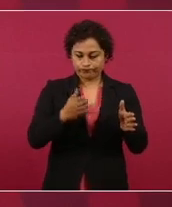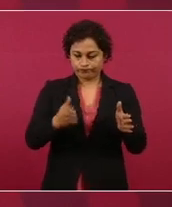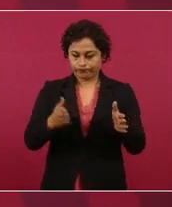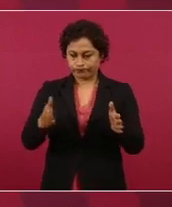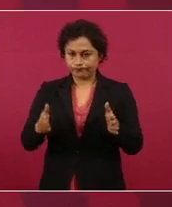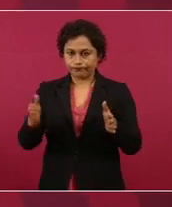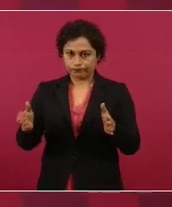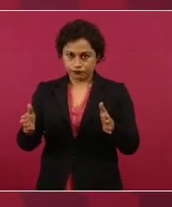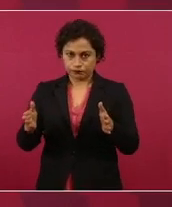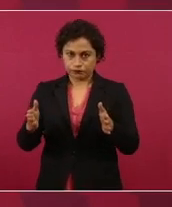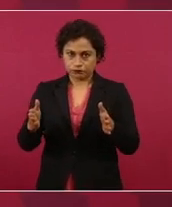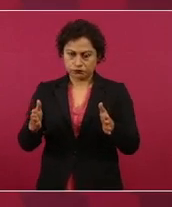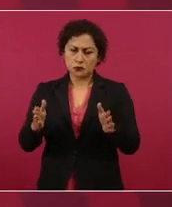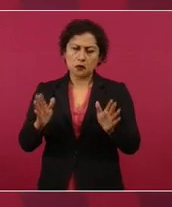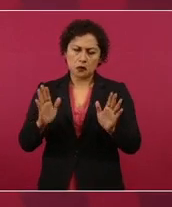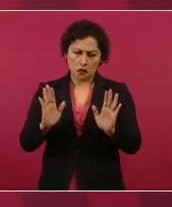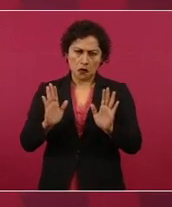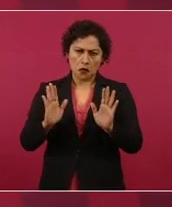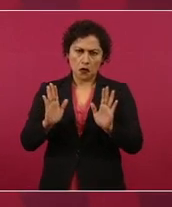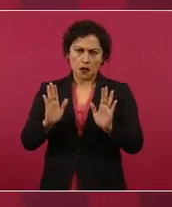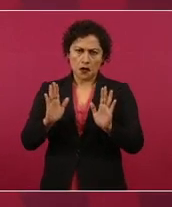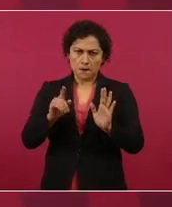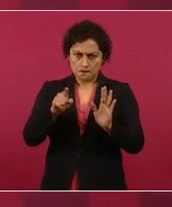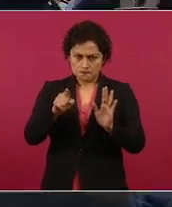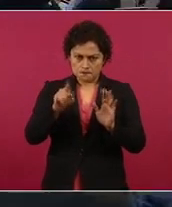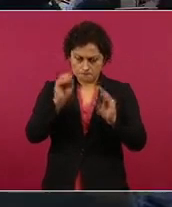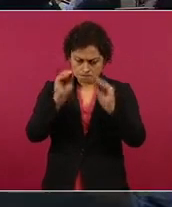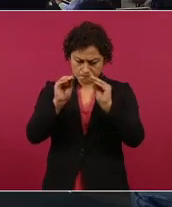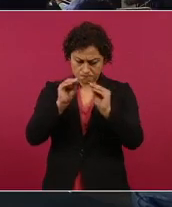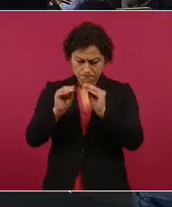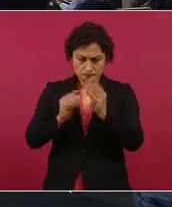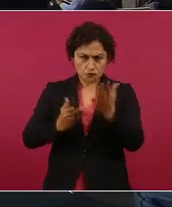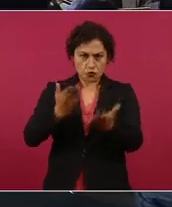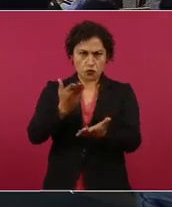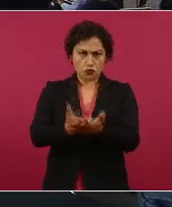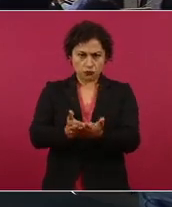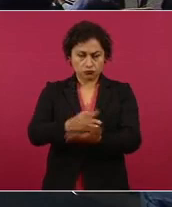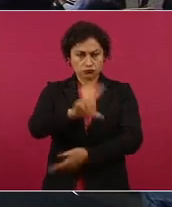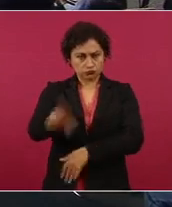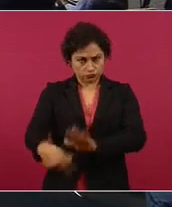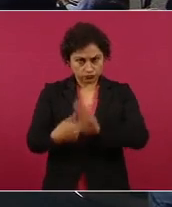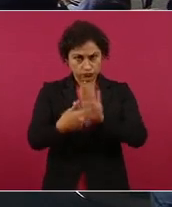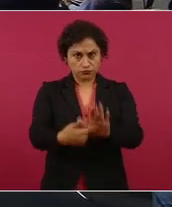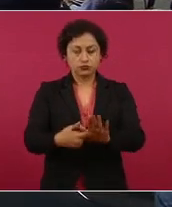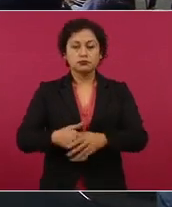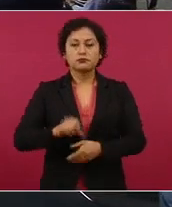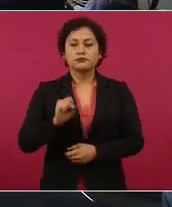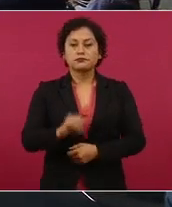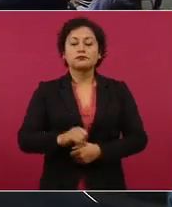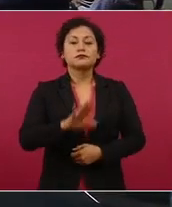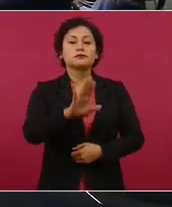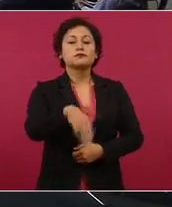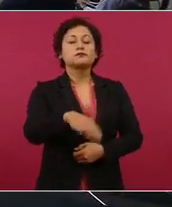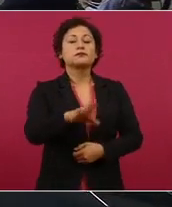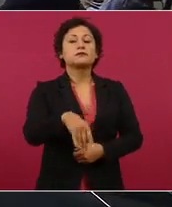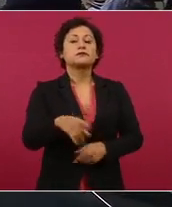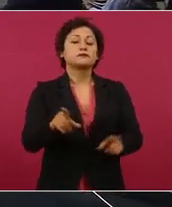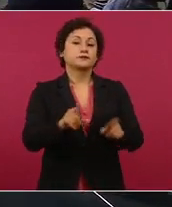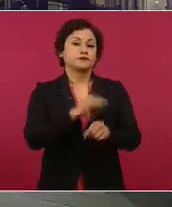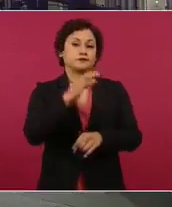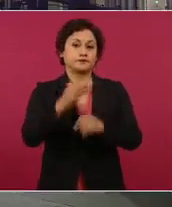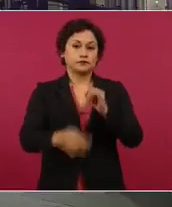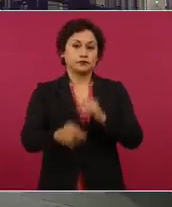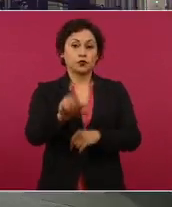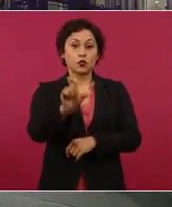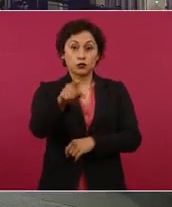hacemos la presentación de la propuesta. Y para culminar, muchas gracias. Al inicio de su gobierno se planteó la